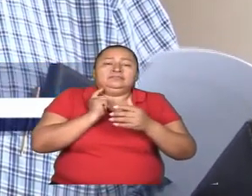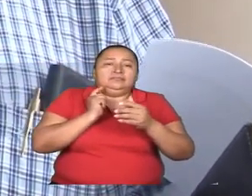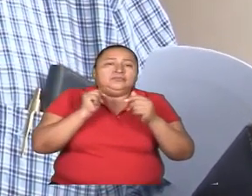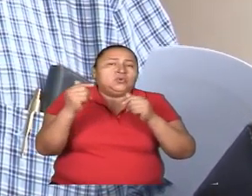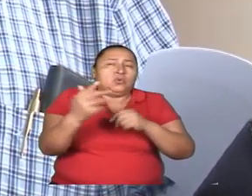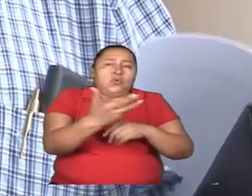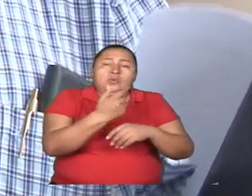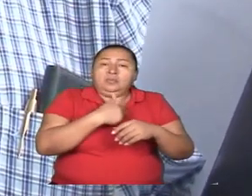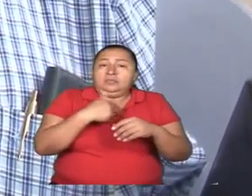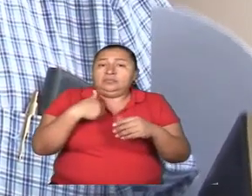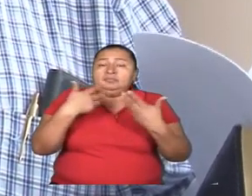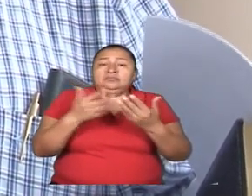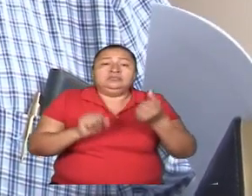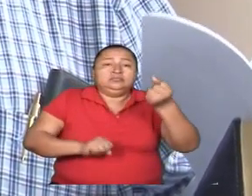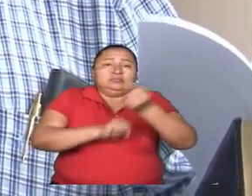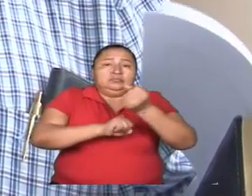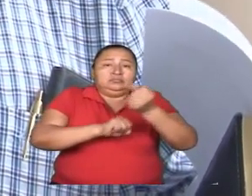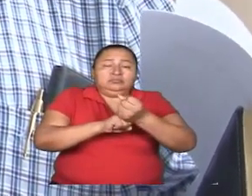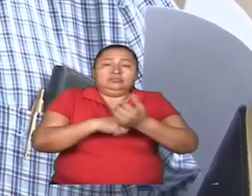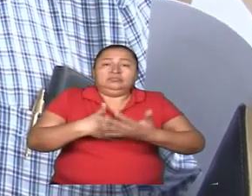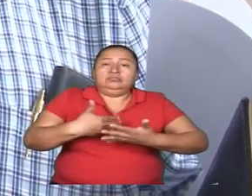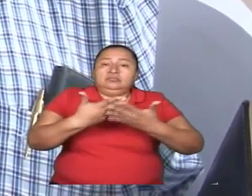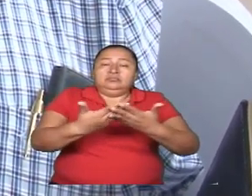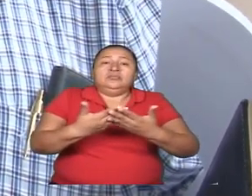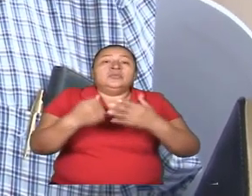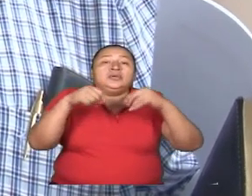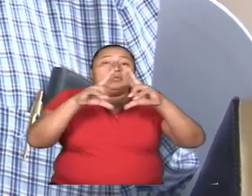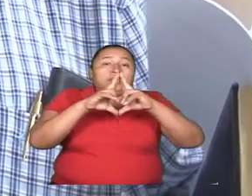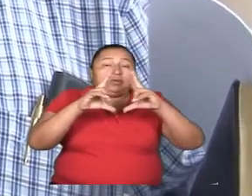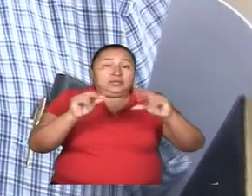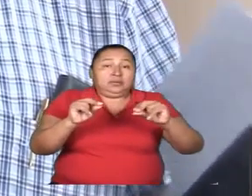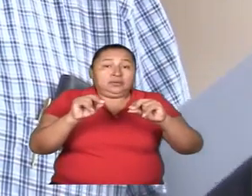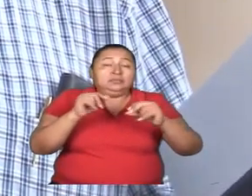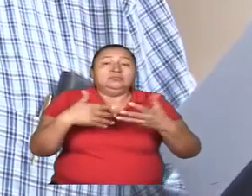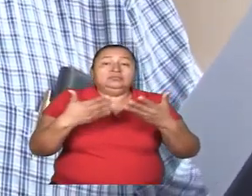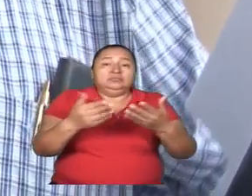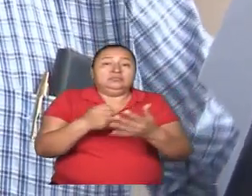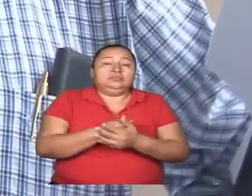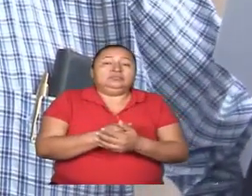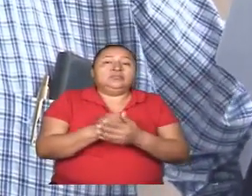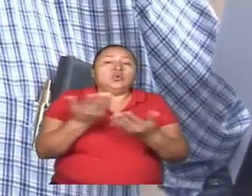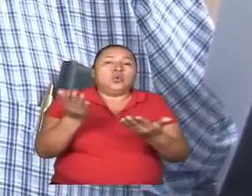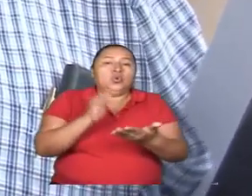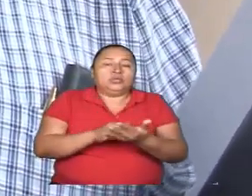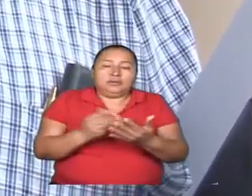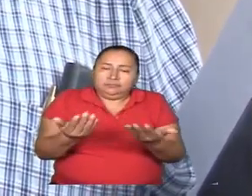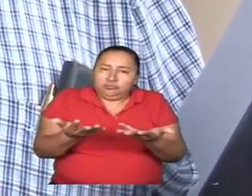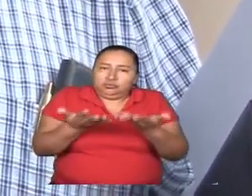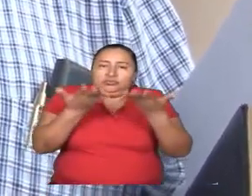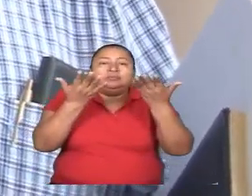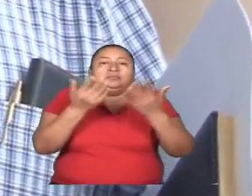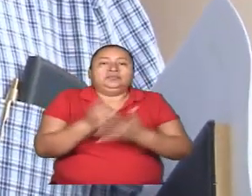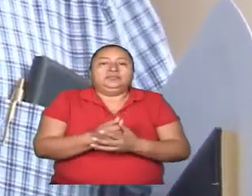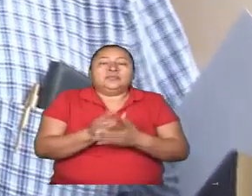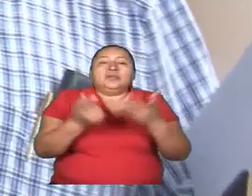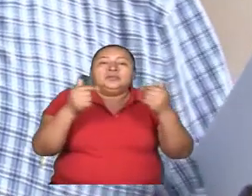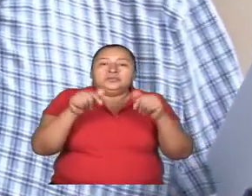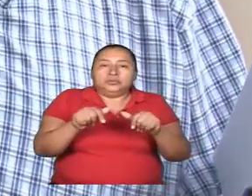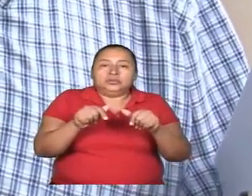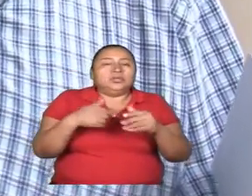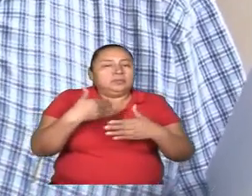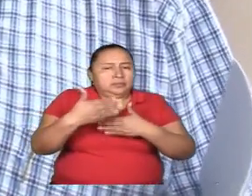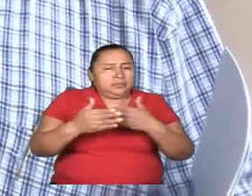Todo a apoyarnos para que Nicaragua vuelva a surgir. Entonces, vamos